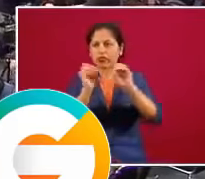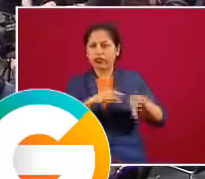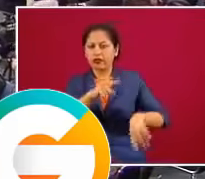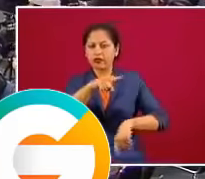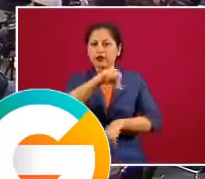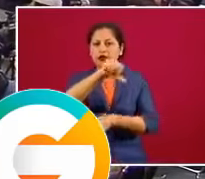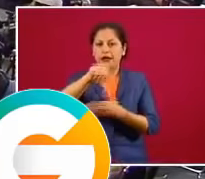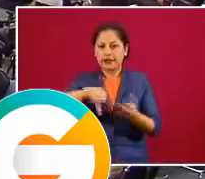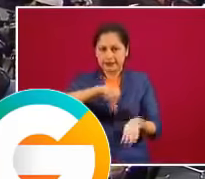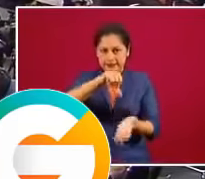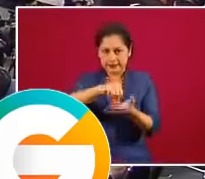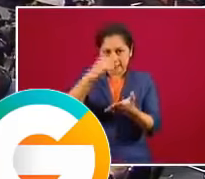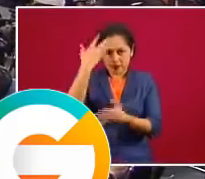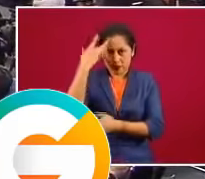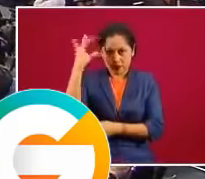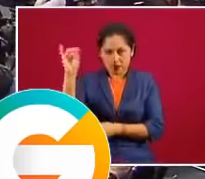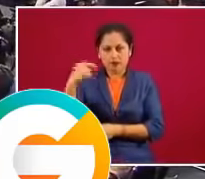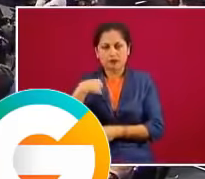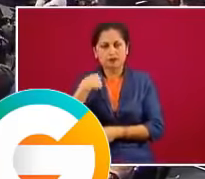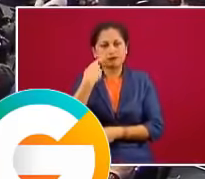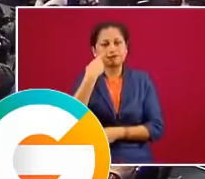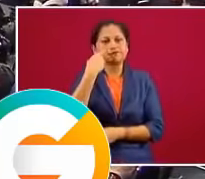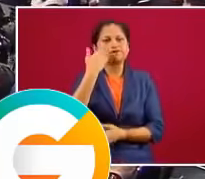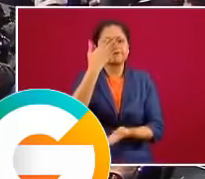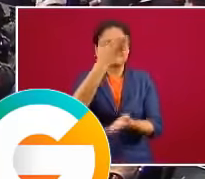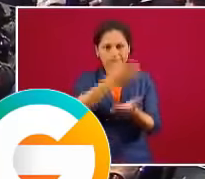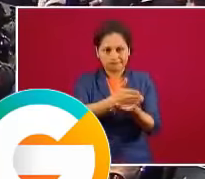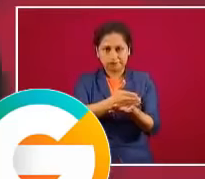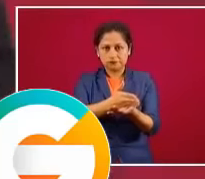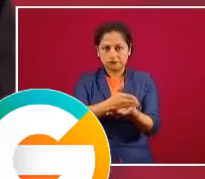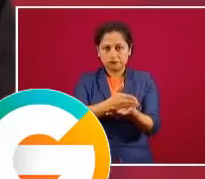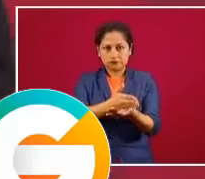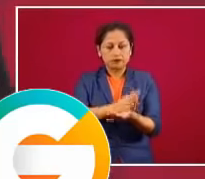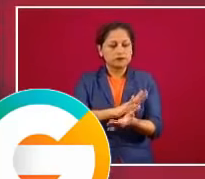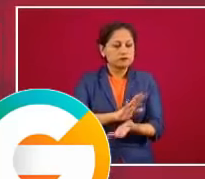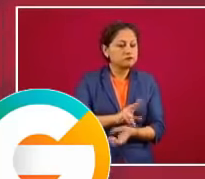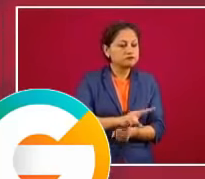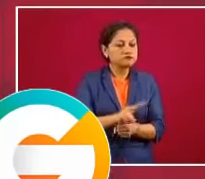Cuernavaca, y decidimos rehabilitarlo